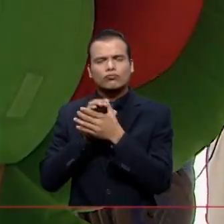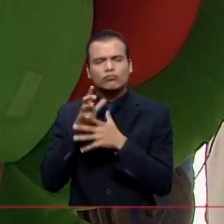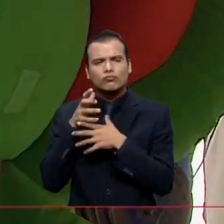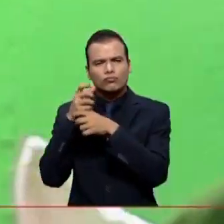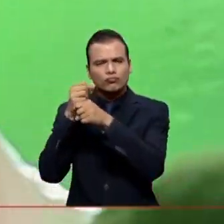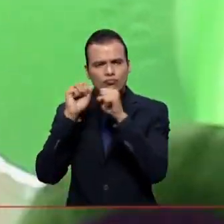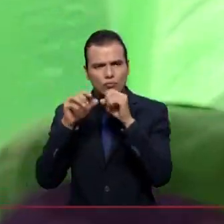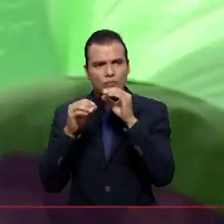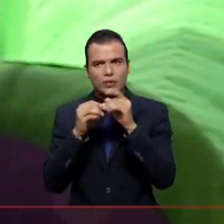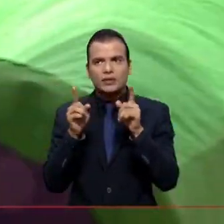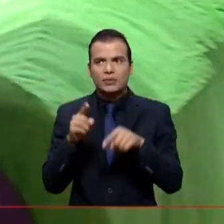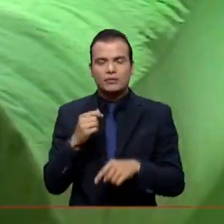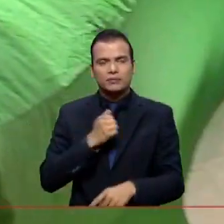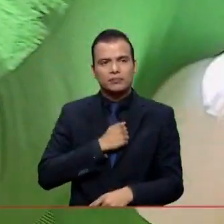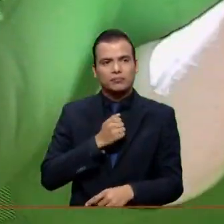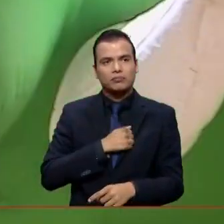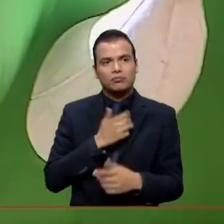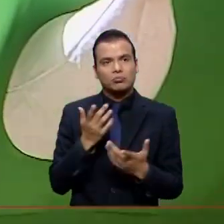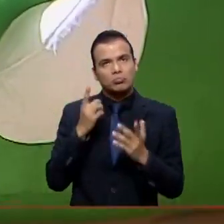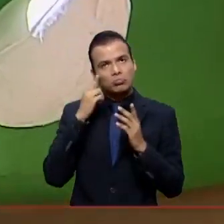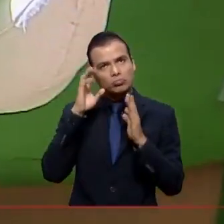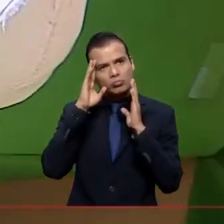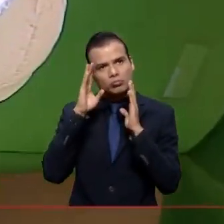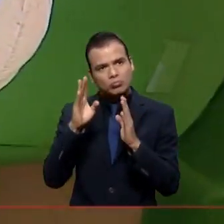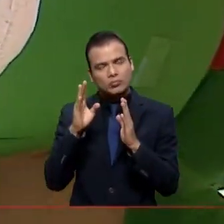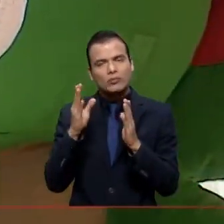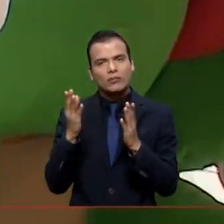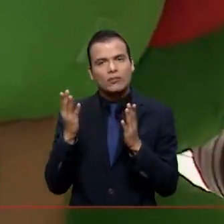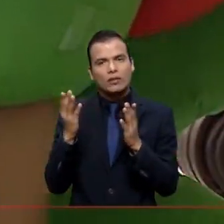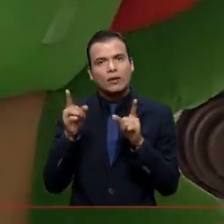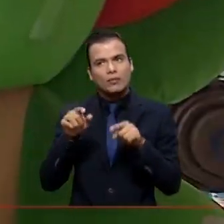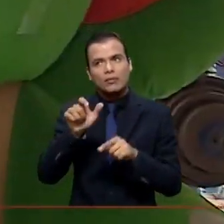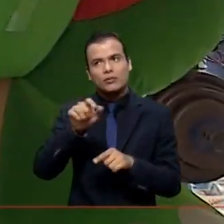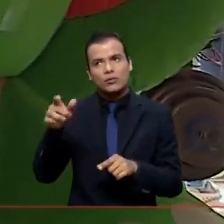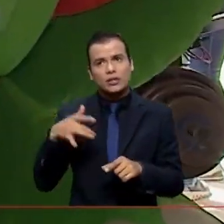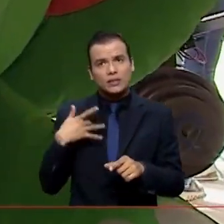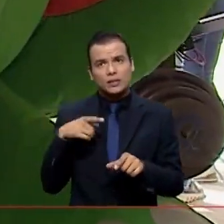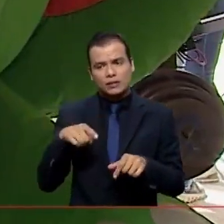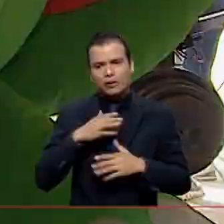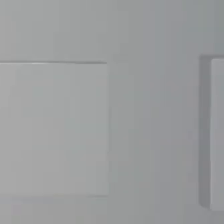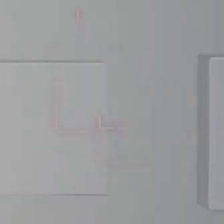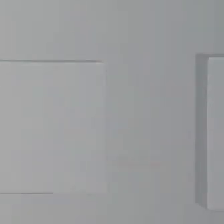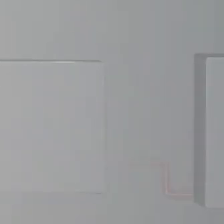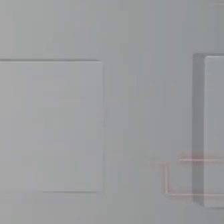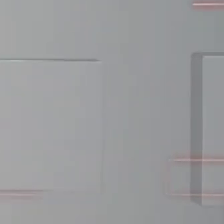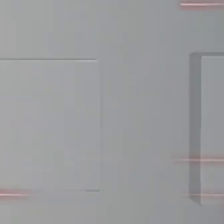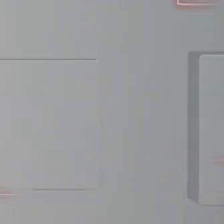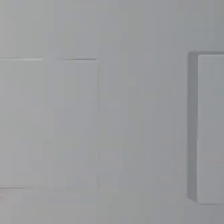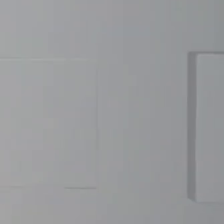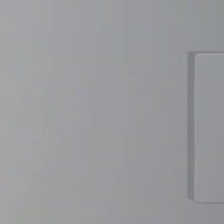convertirse en personas dispuestas a escuchar, como el elefante Elme, con grandes orejas.